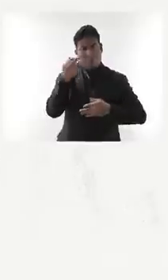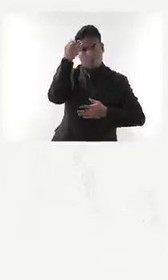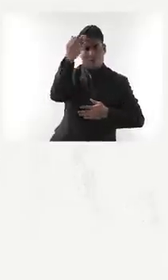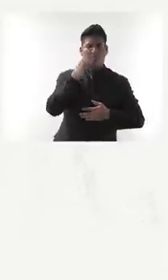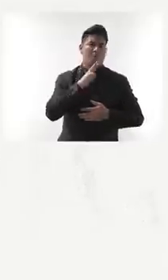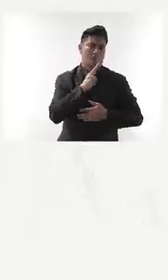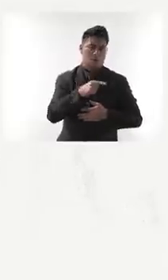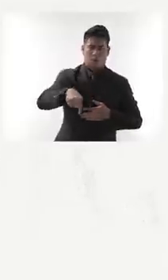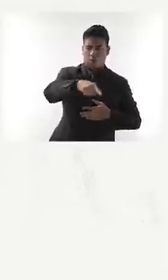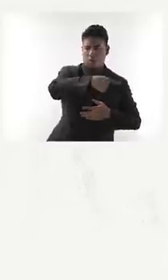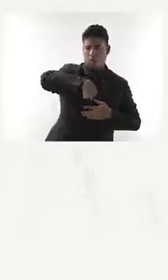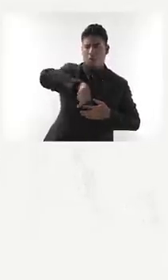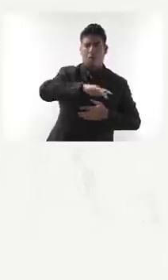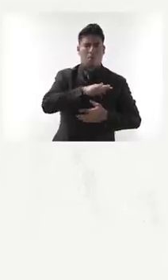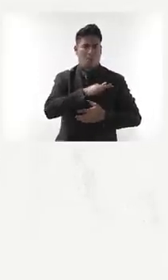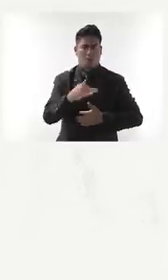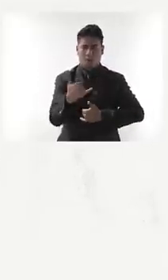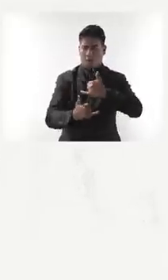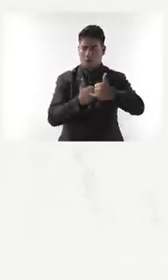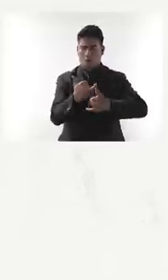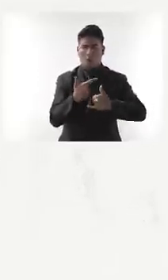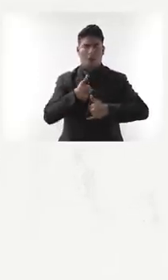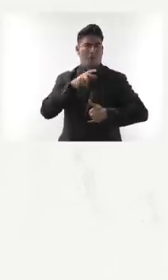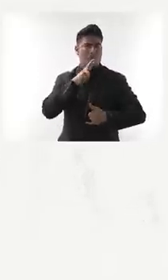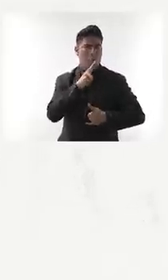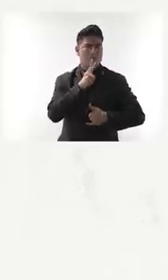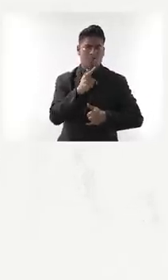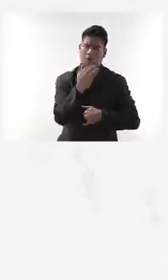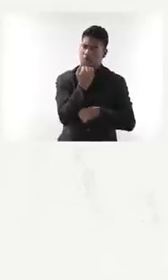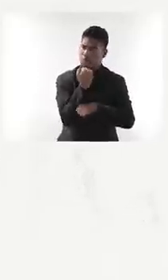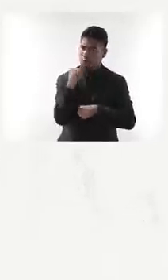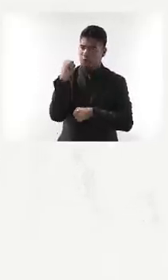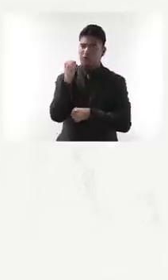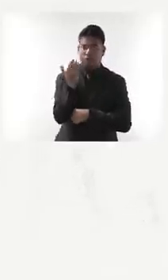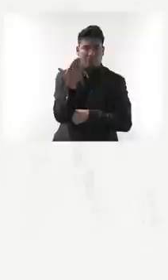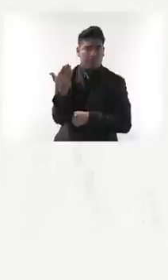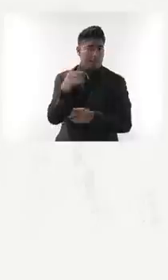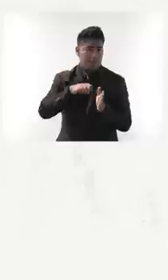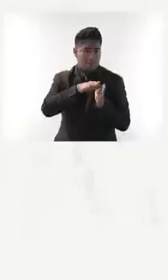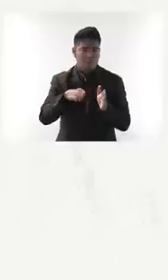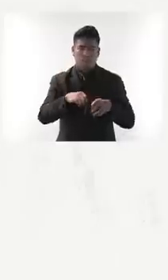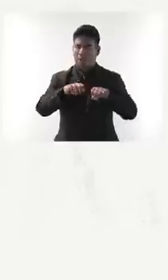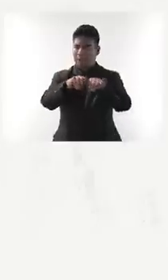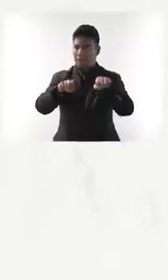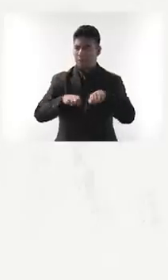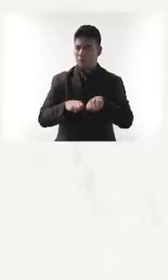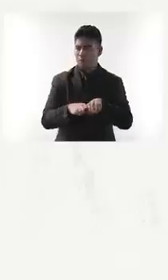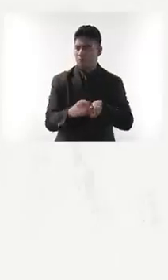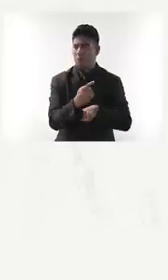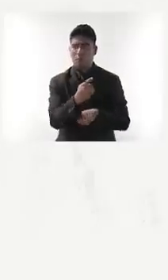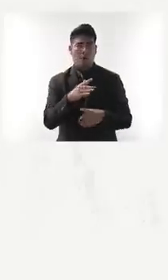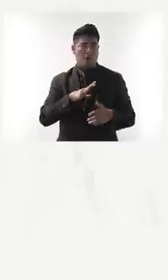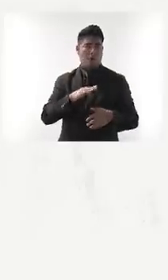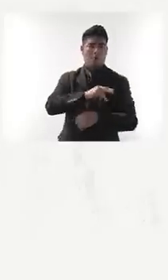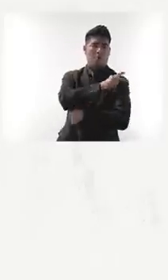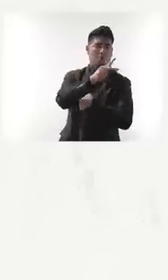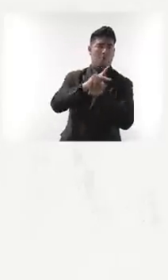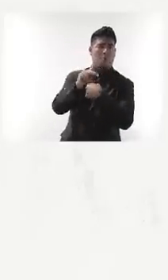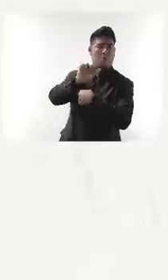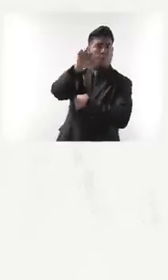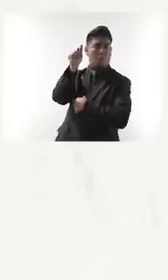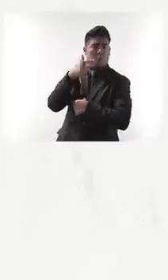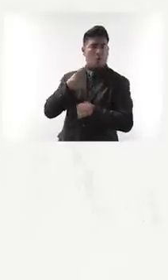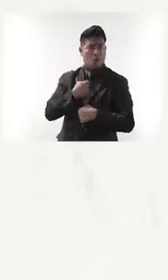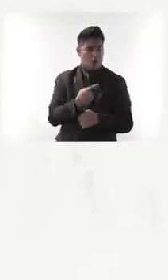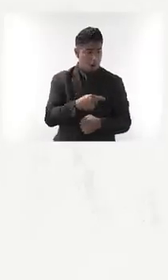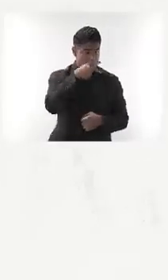Europa. Probablemente hablar de un cupo, si un equipo quiere traer otro extranjero, que exporte un